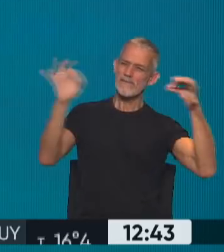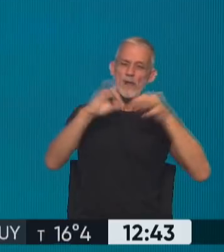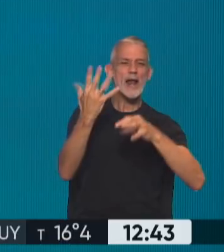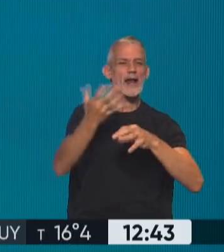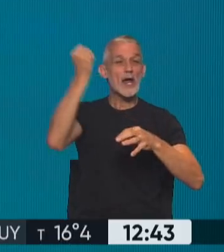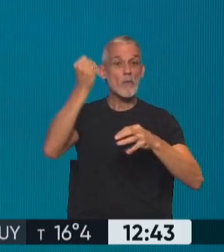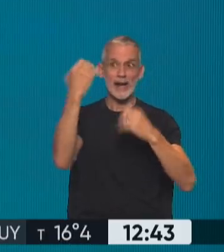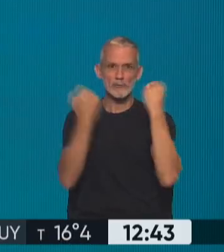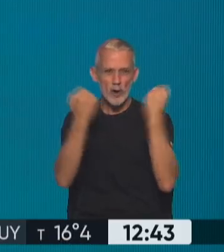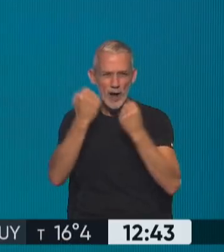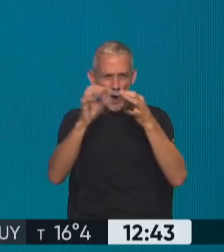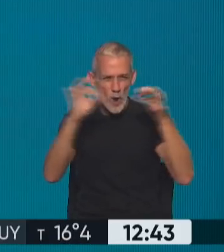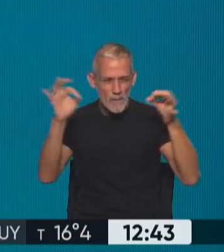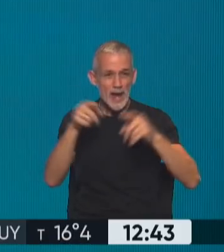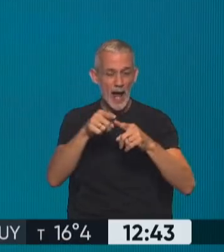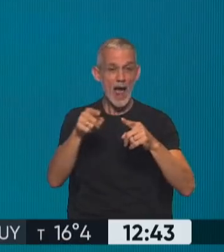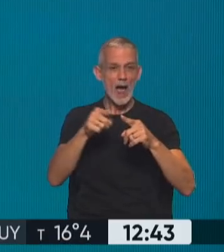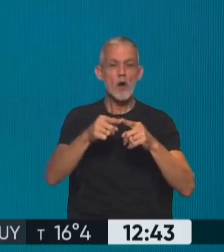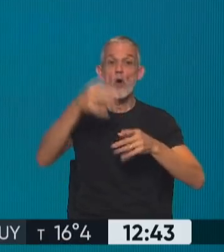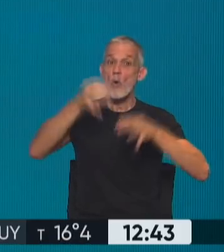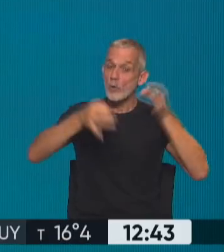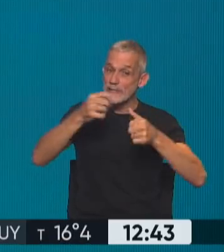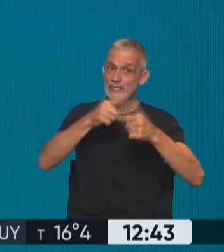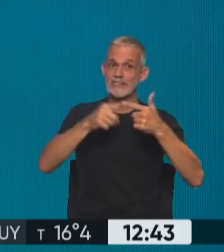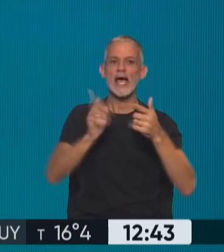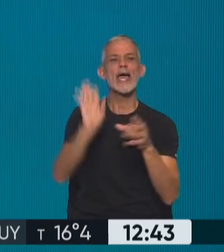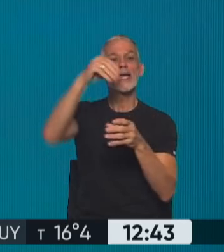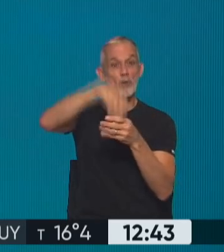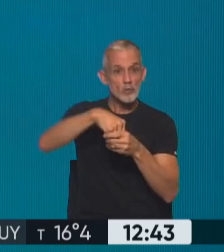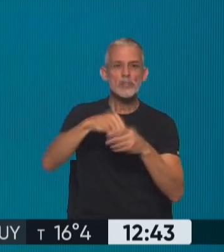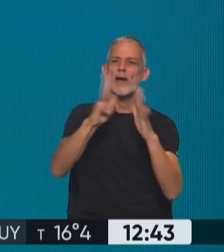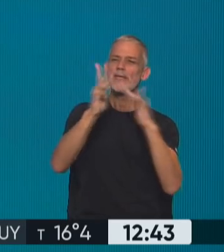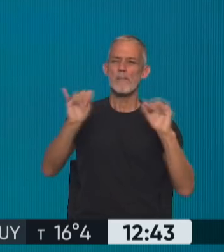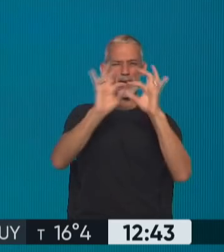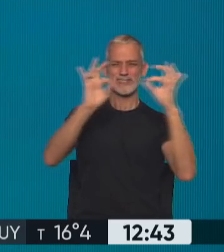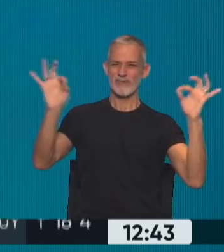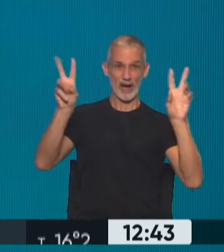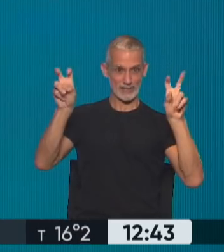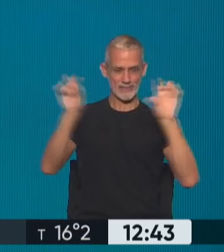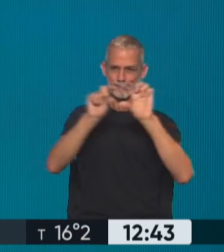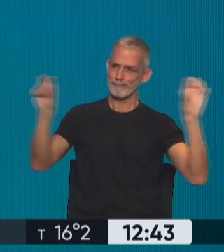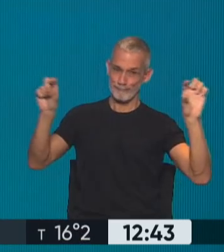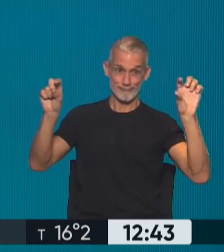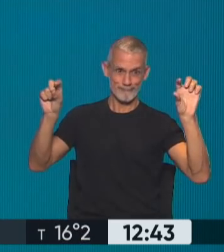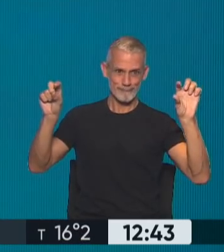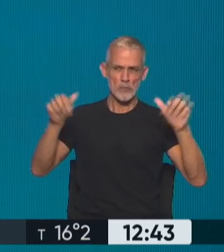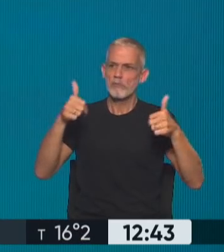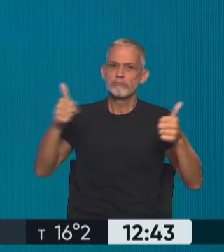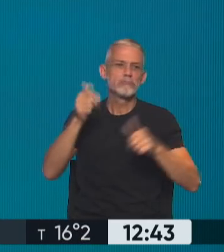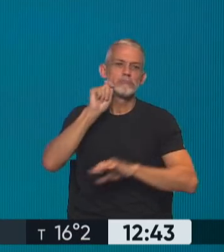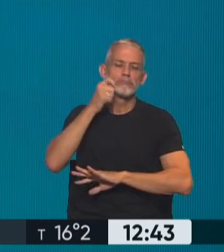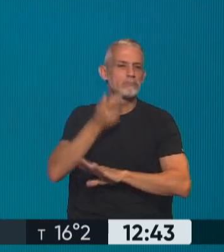recuperación económica con justicia e inclusiva y en paz. Ese es el lema. Excelente